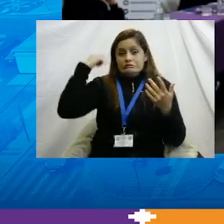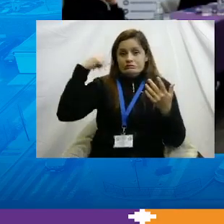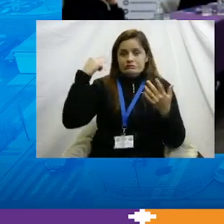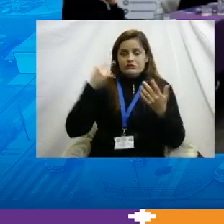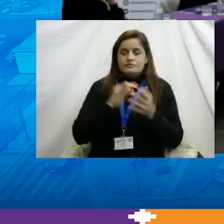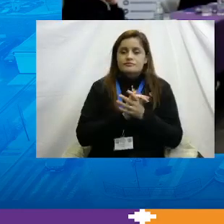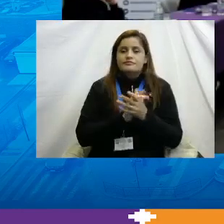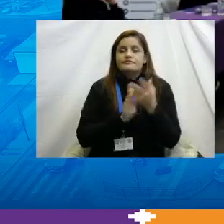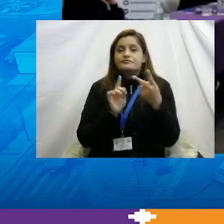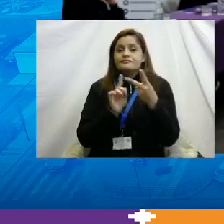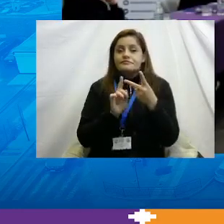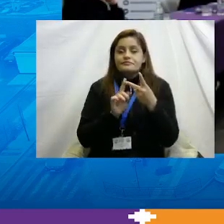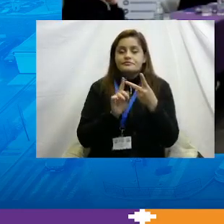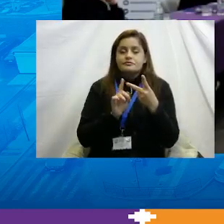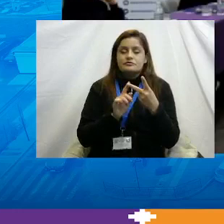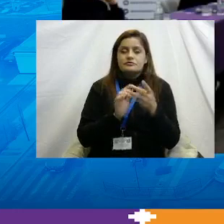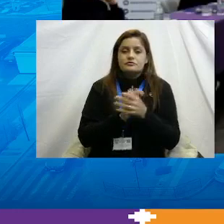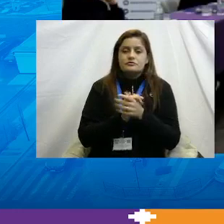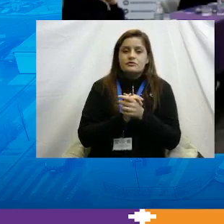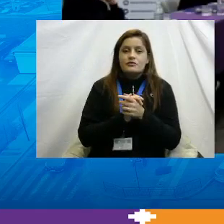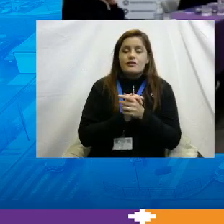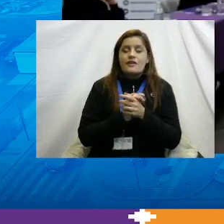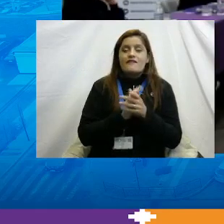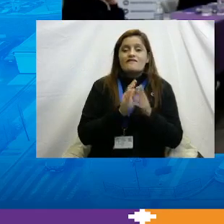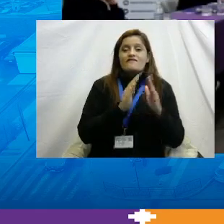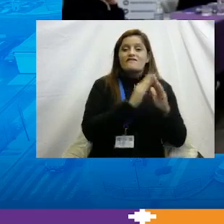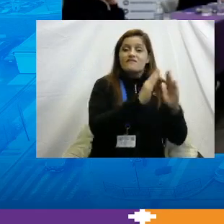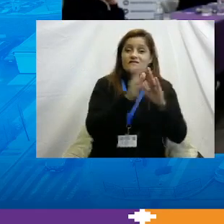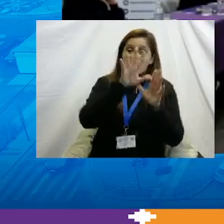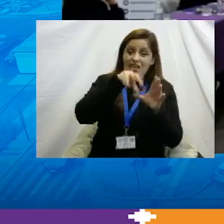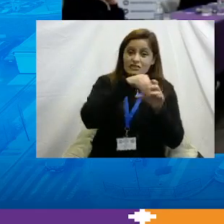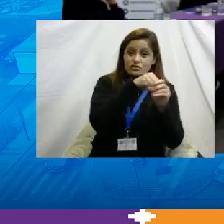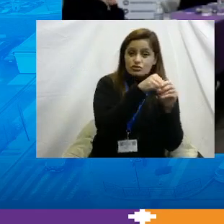Como segundo punto, respecto a la Junta de Vecinos de